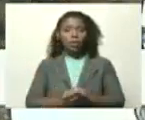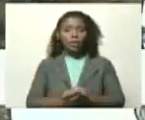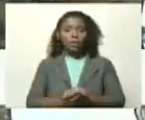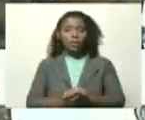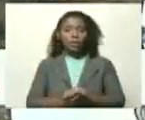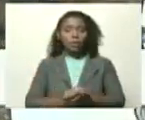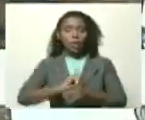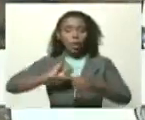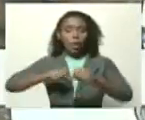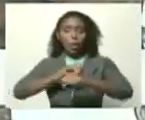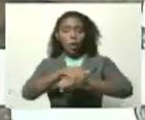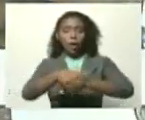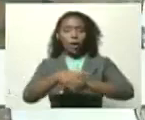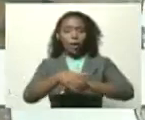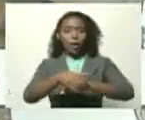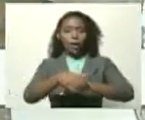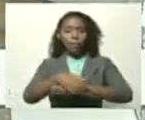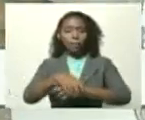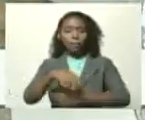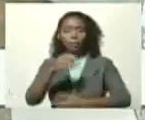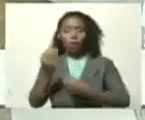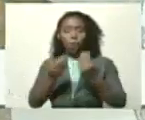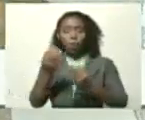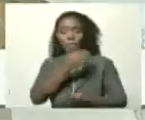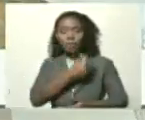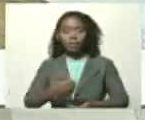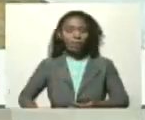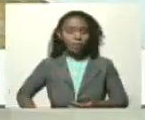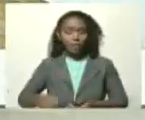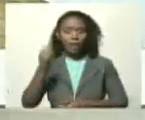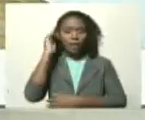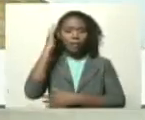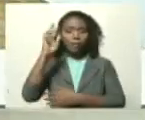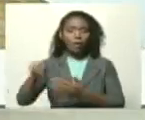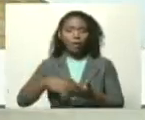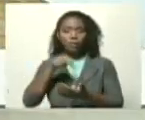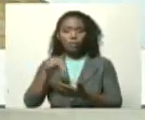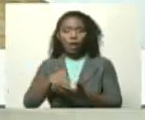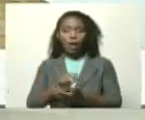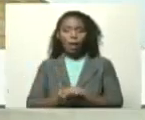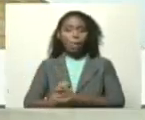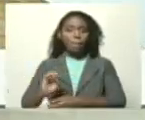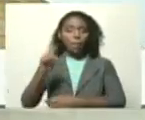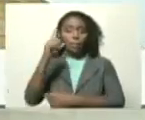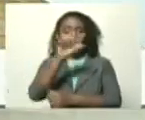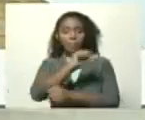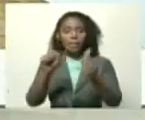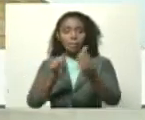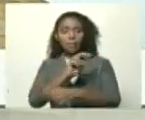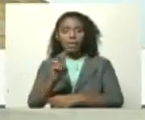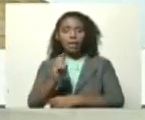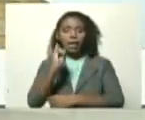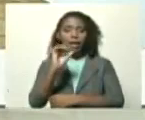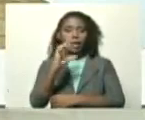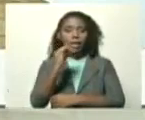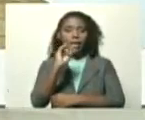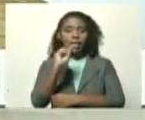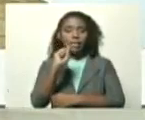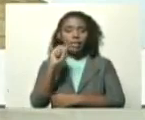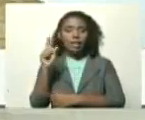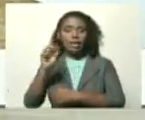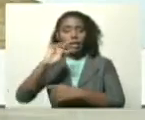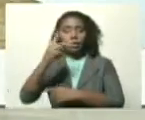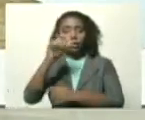Jorge Rodríguez, el doctor Jorge Rodríguez, como presidente de la Asamblea Nacional, primera vicepresidenta Iris Varela y